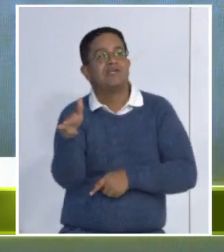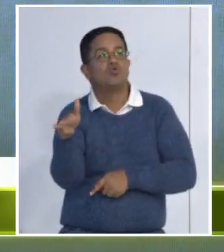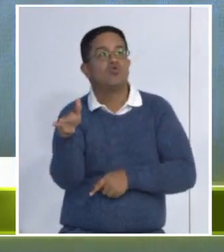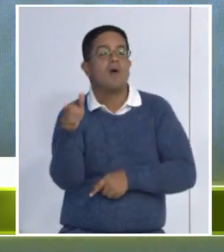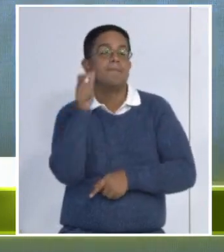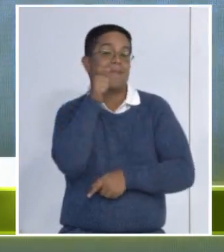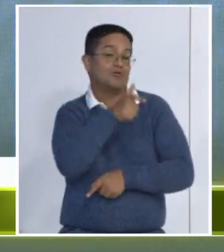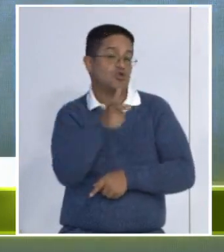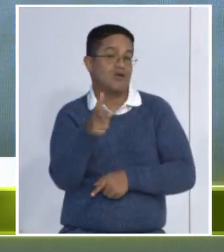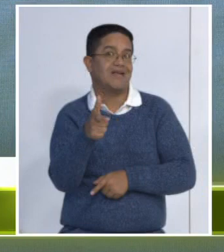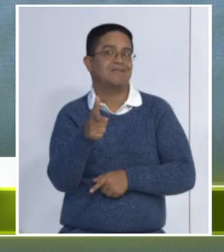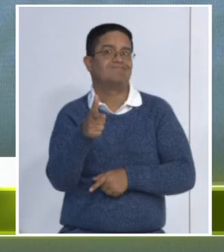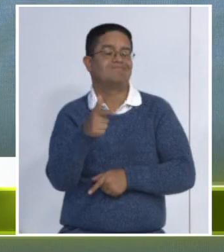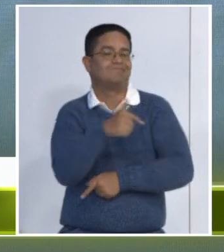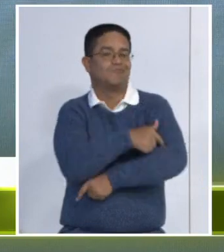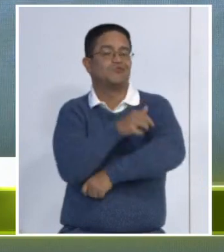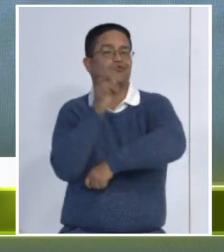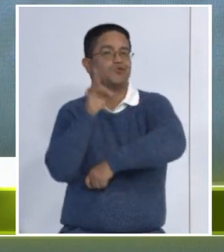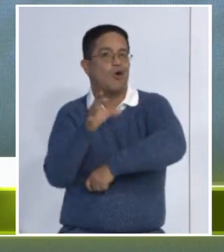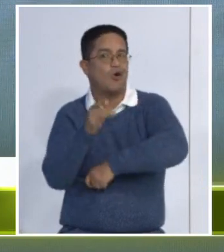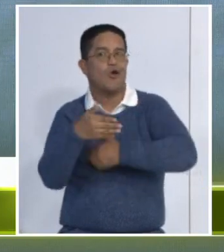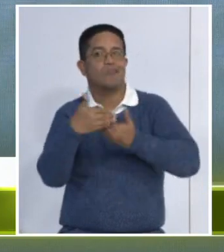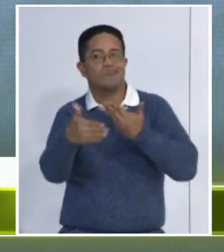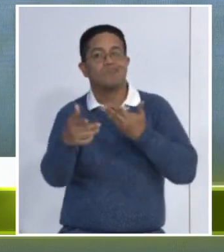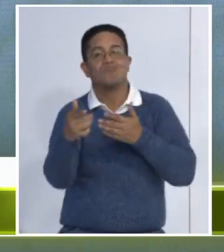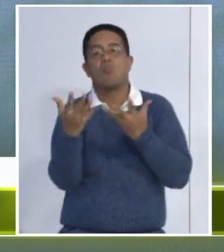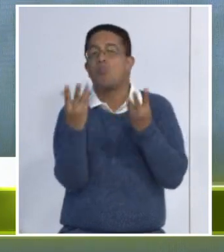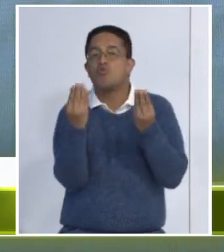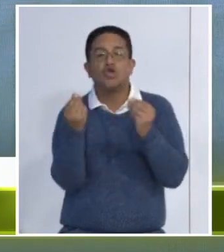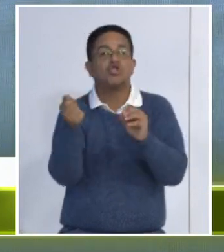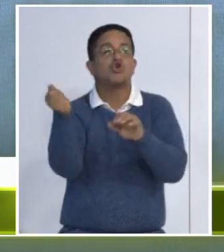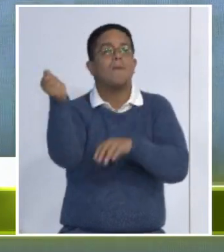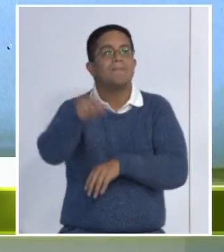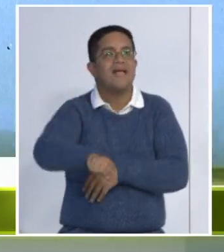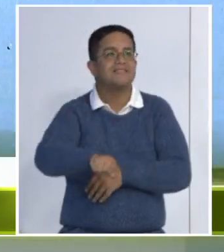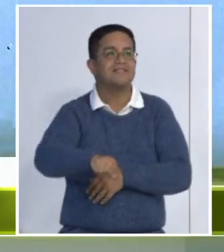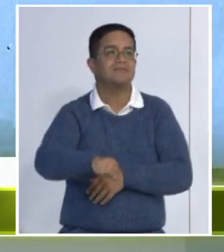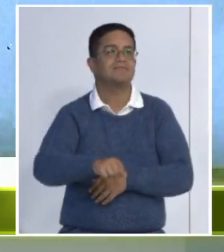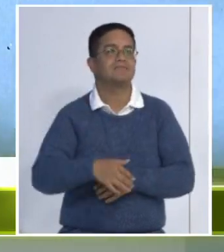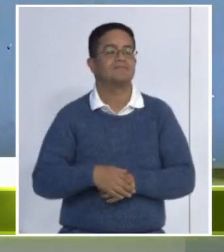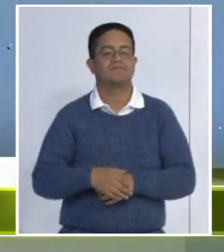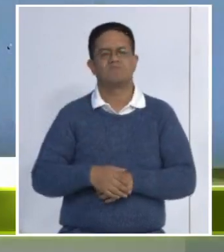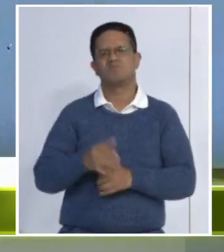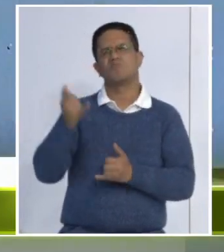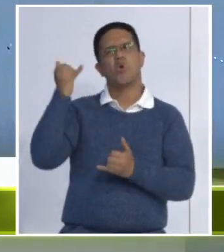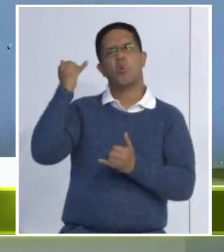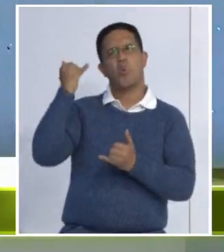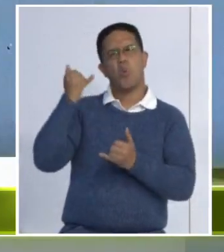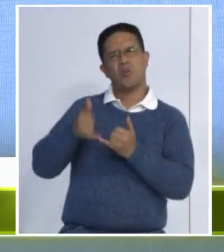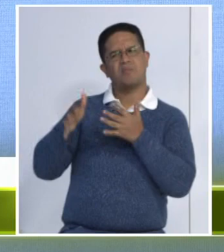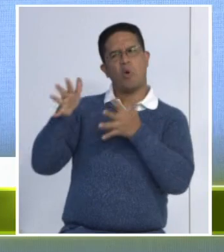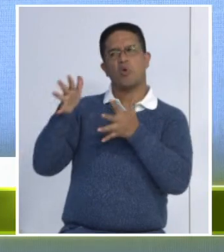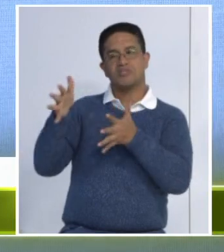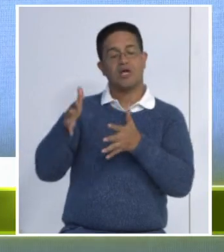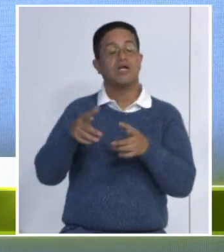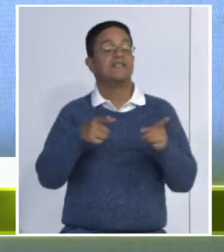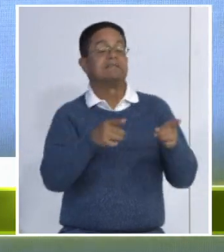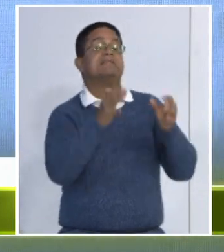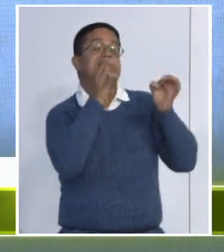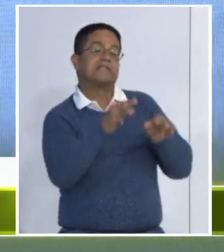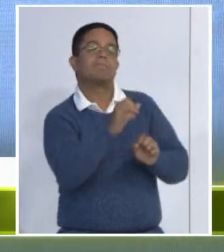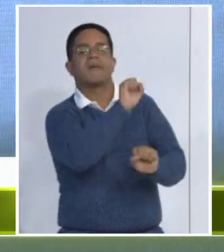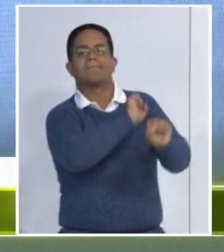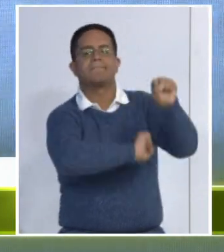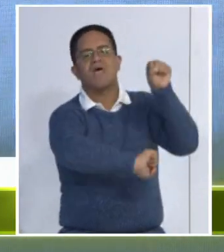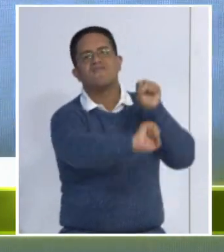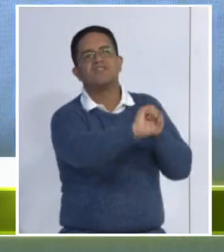limitación articular que puede durar un cierto tiempo, inclusive meses en ese paciente. Últimas recomendaciones, doctora. Siempre la prevención.